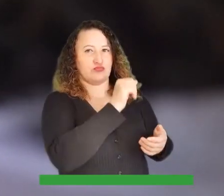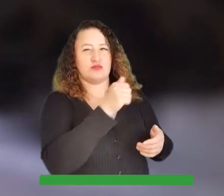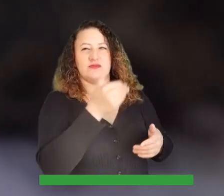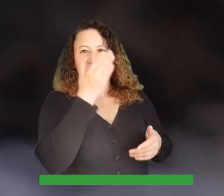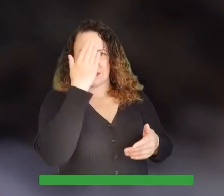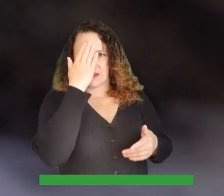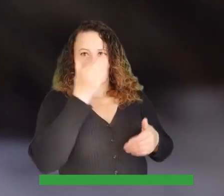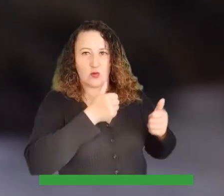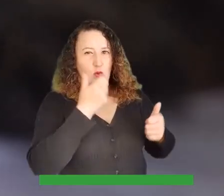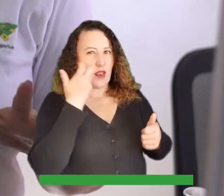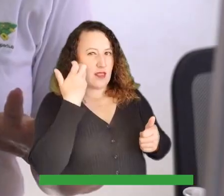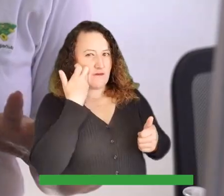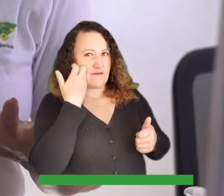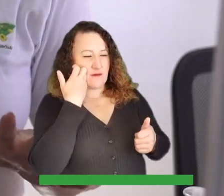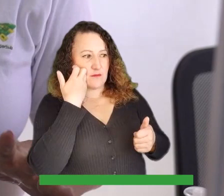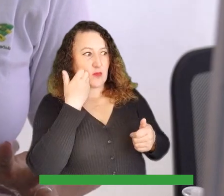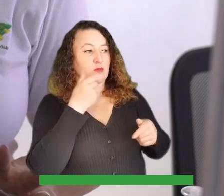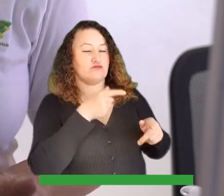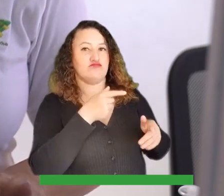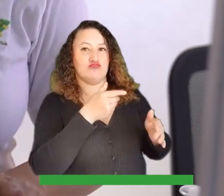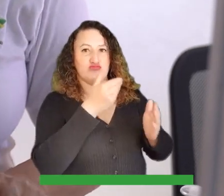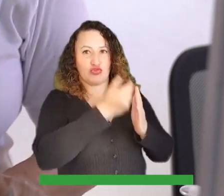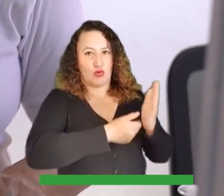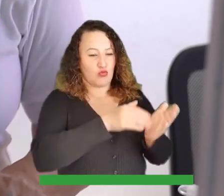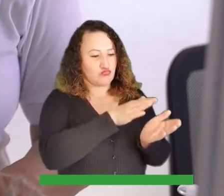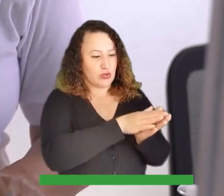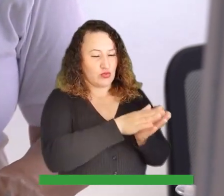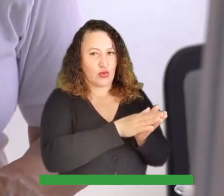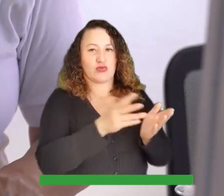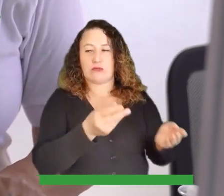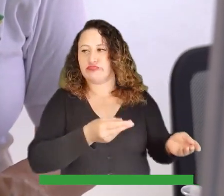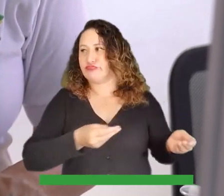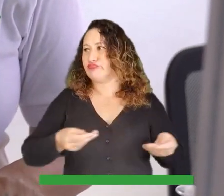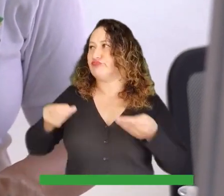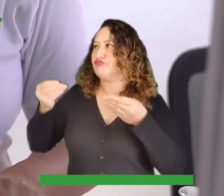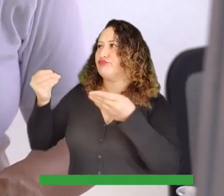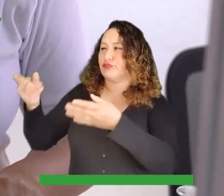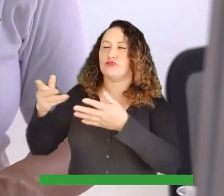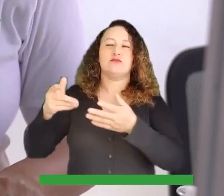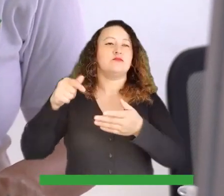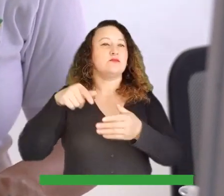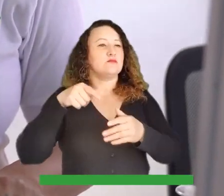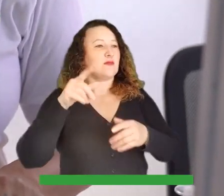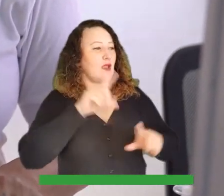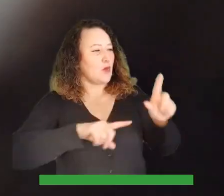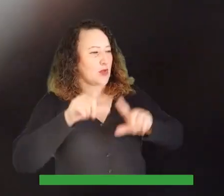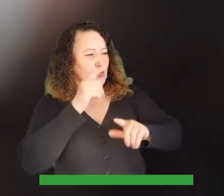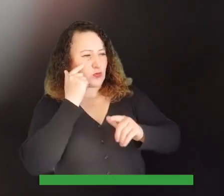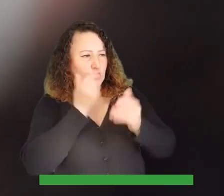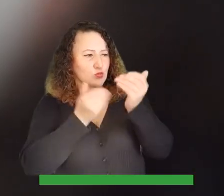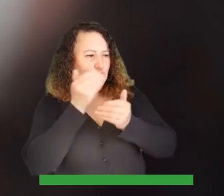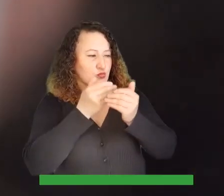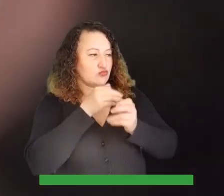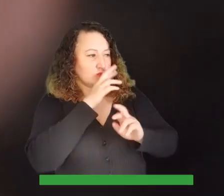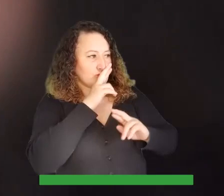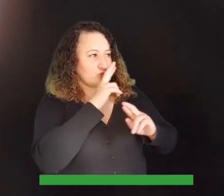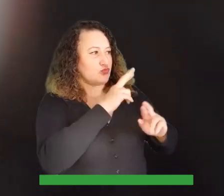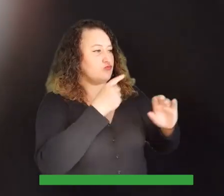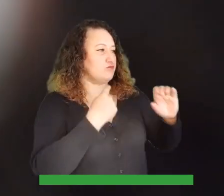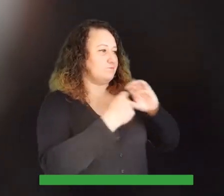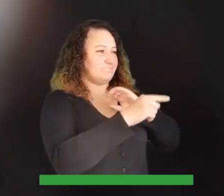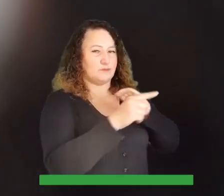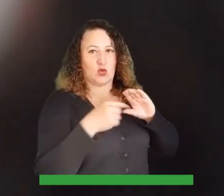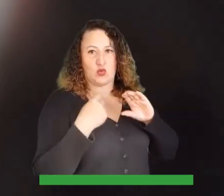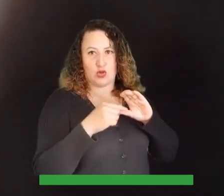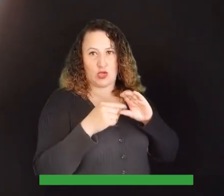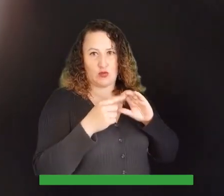cuál de ellos está enfermo. Con esos documentos le vamos a dar ingreso al laboratorio, se realizan los análisis y los resultados se los vamos a enviar al